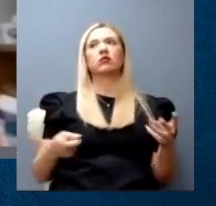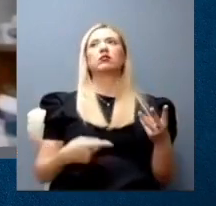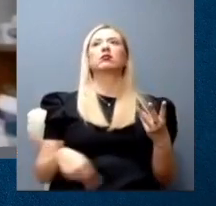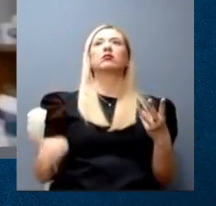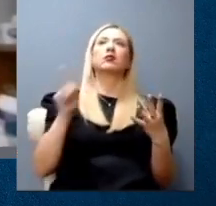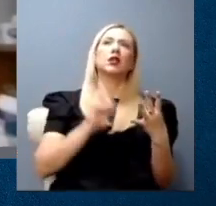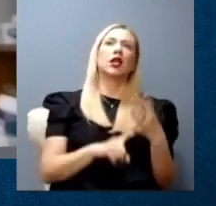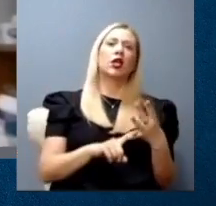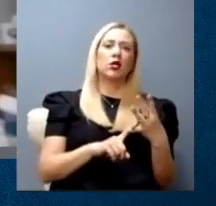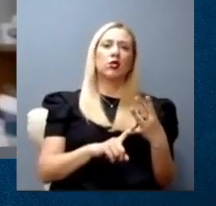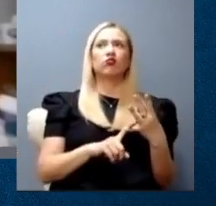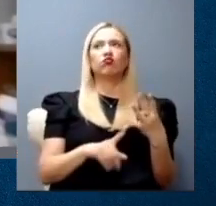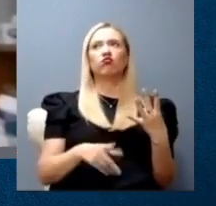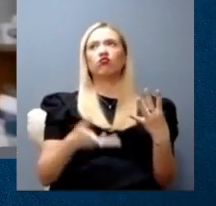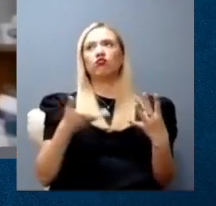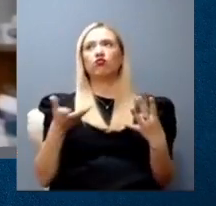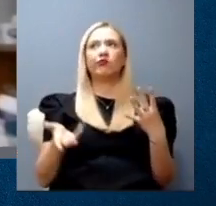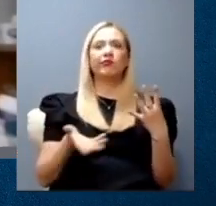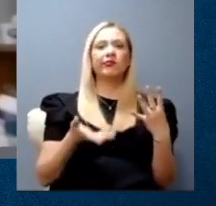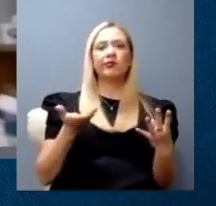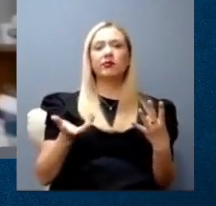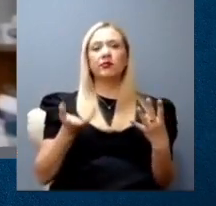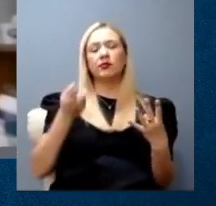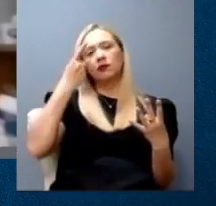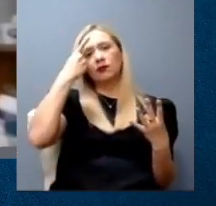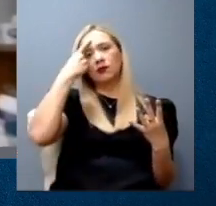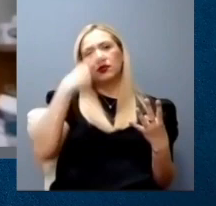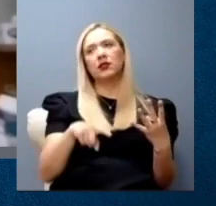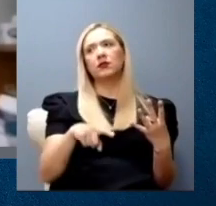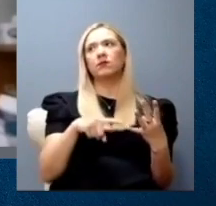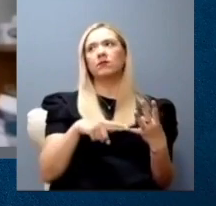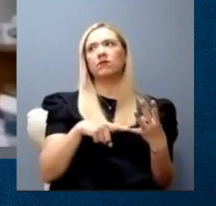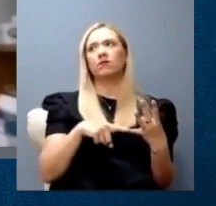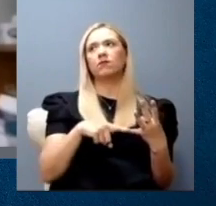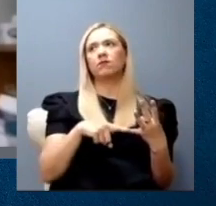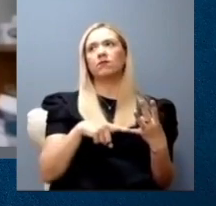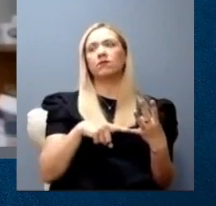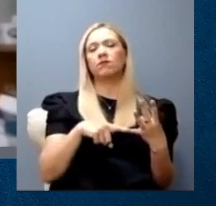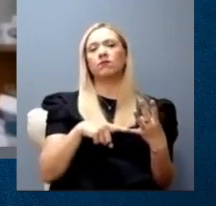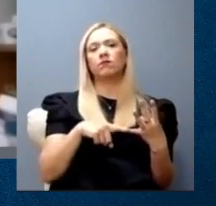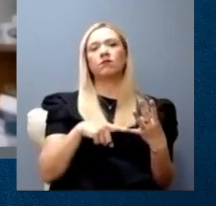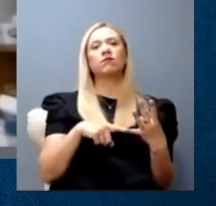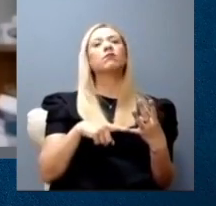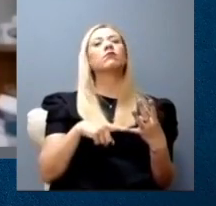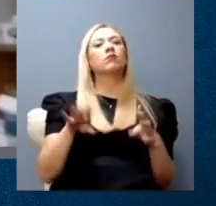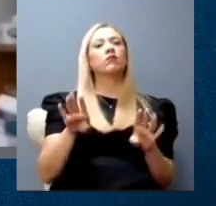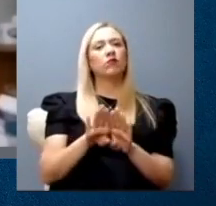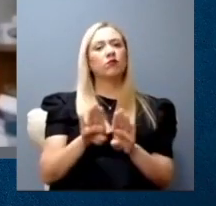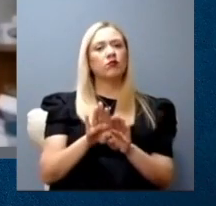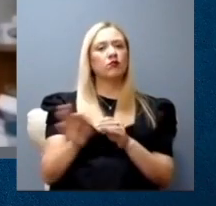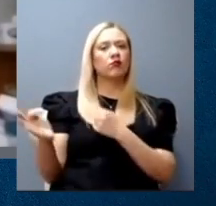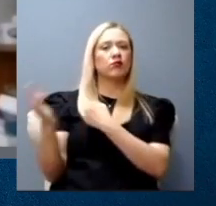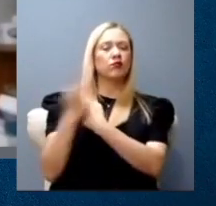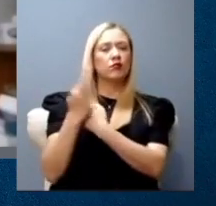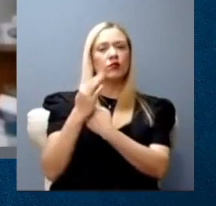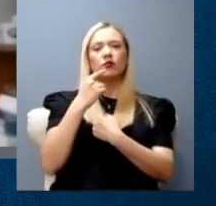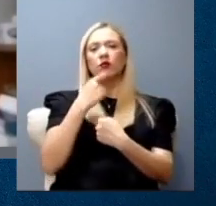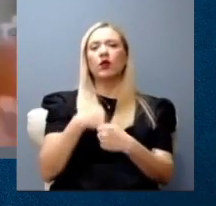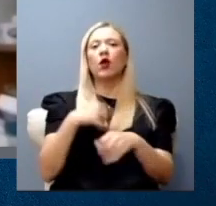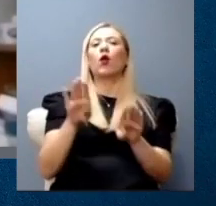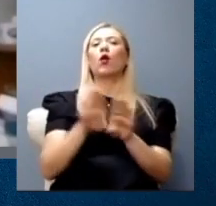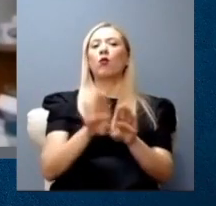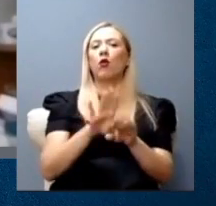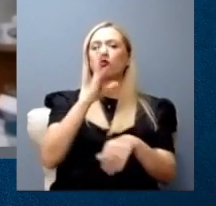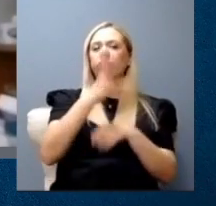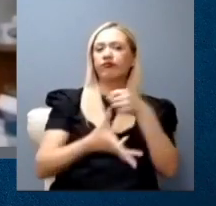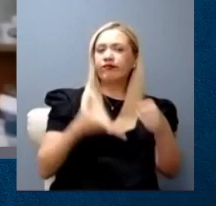una jurisprudencia que realmente va a darnos leading cases en materia de reparaciones.